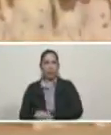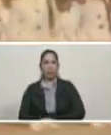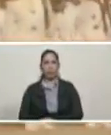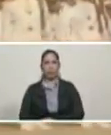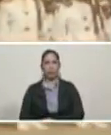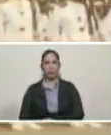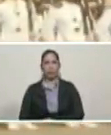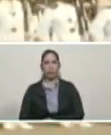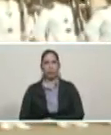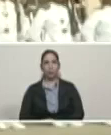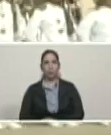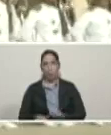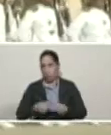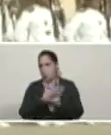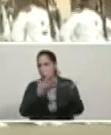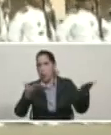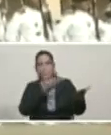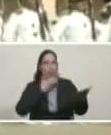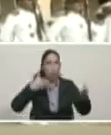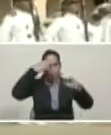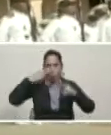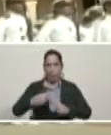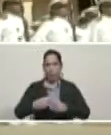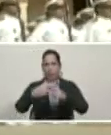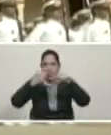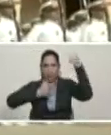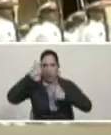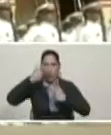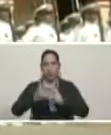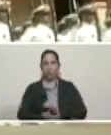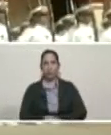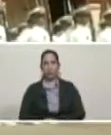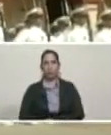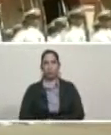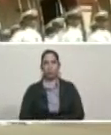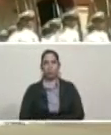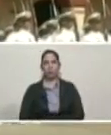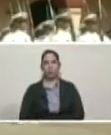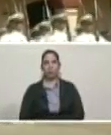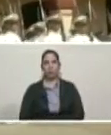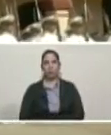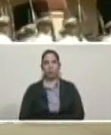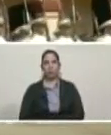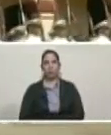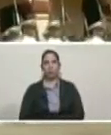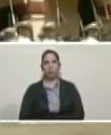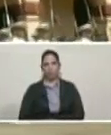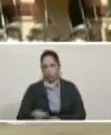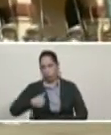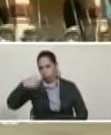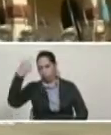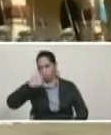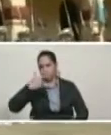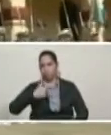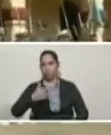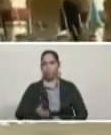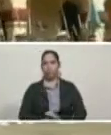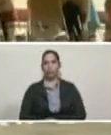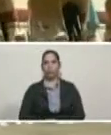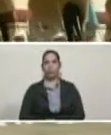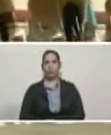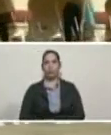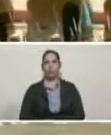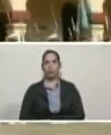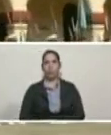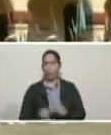oligarquía y será el mejor homenaje para Hugo Chávez Frías. Estoy seguro, manténganse con